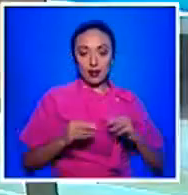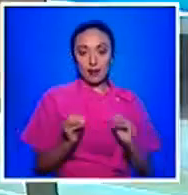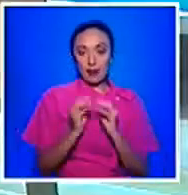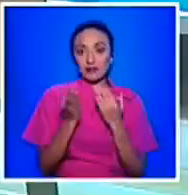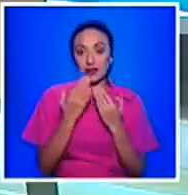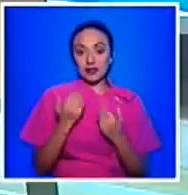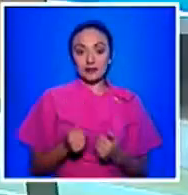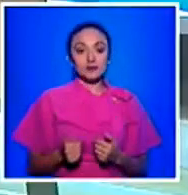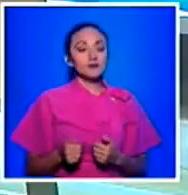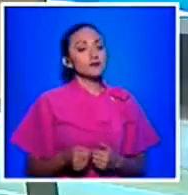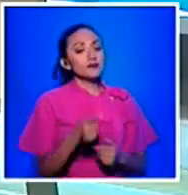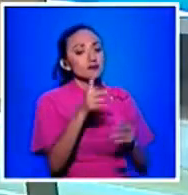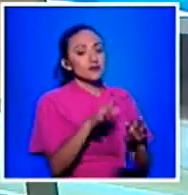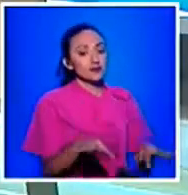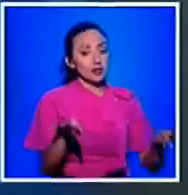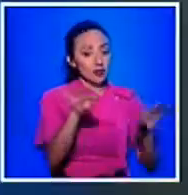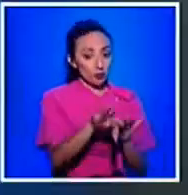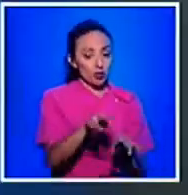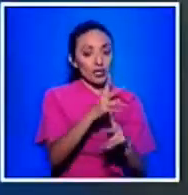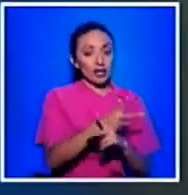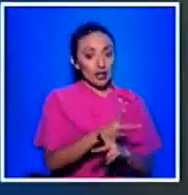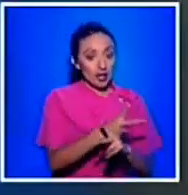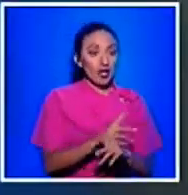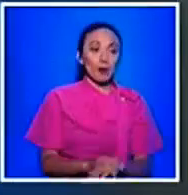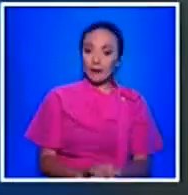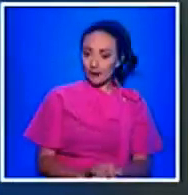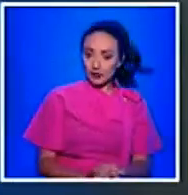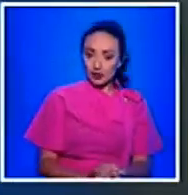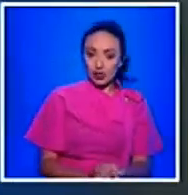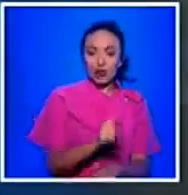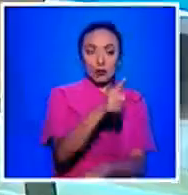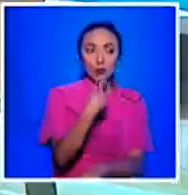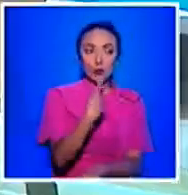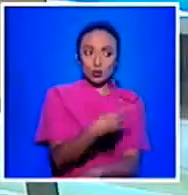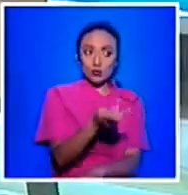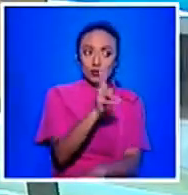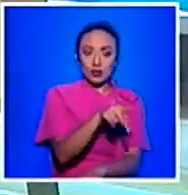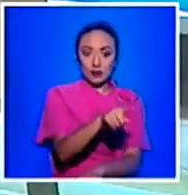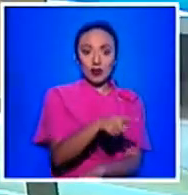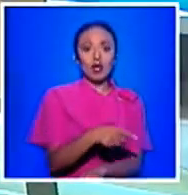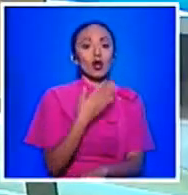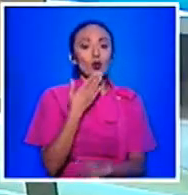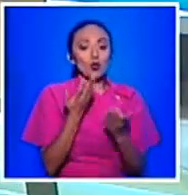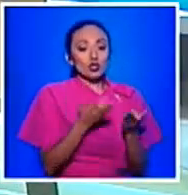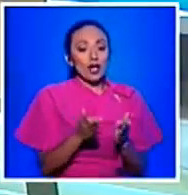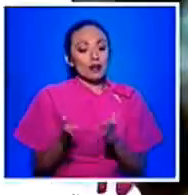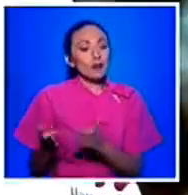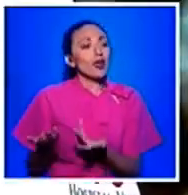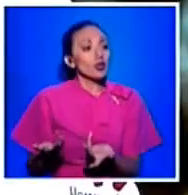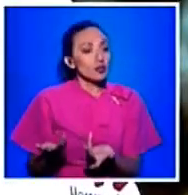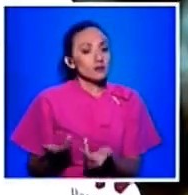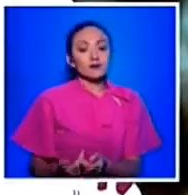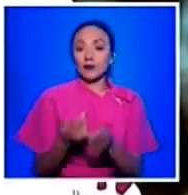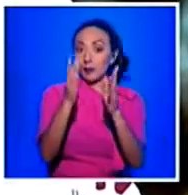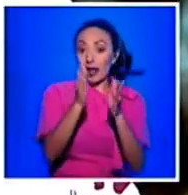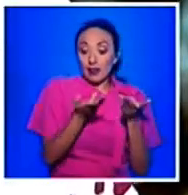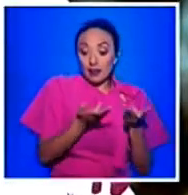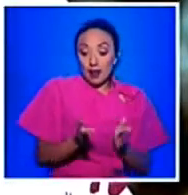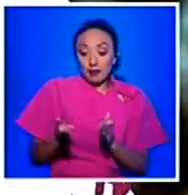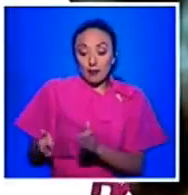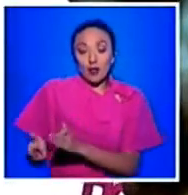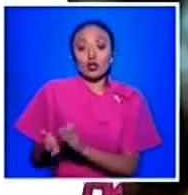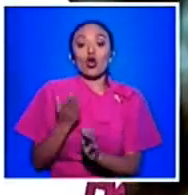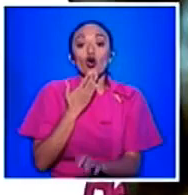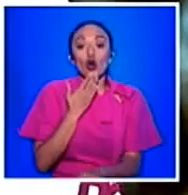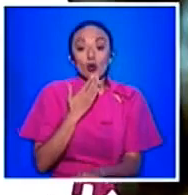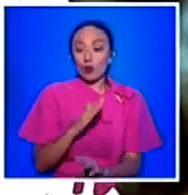infección. Es importante entonces la prevención, pero también usted decía algo y es el tratamiento. Así es. El tratamiento normalmente